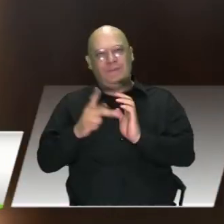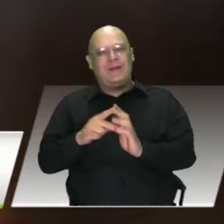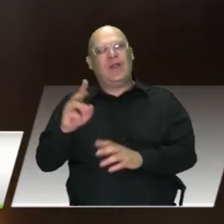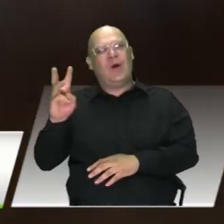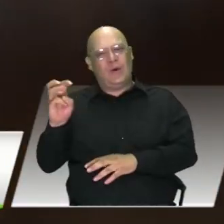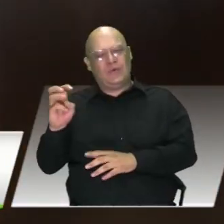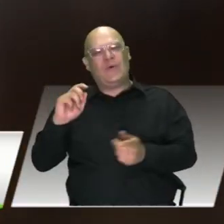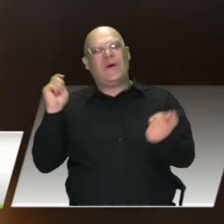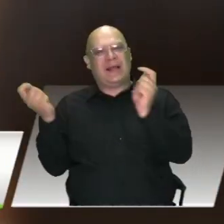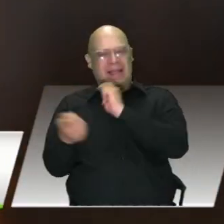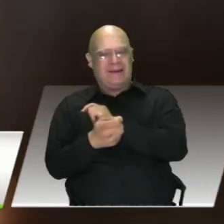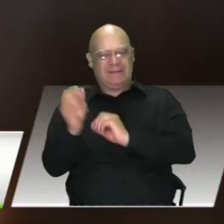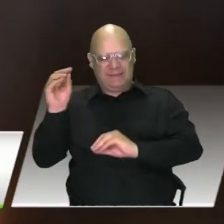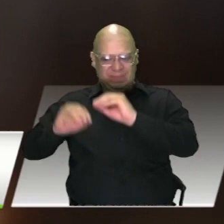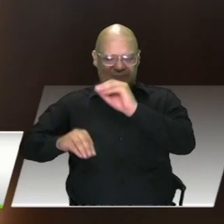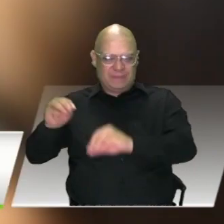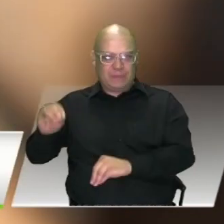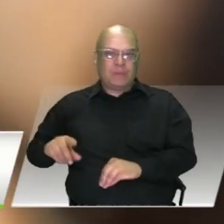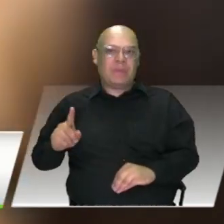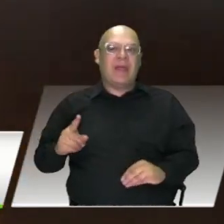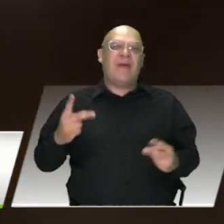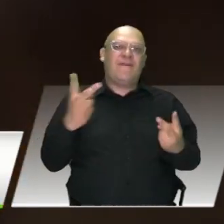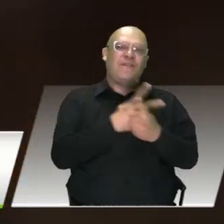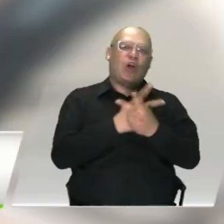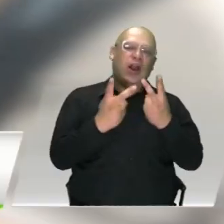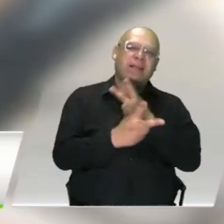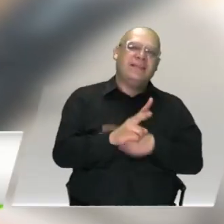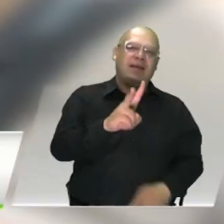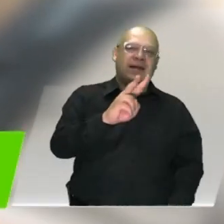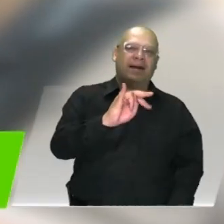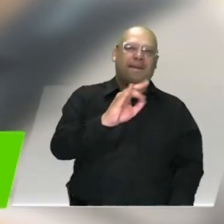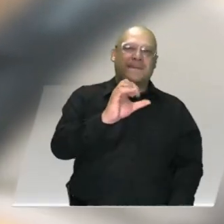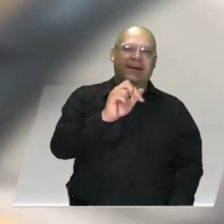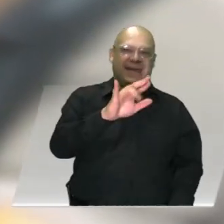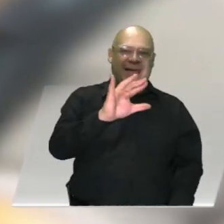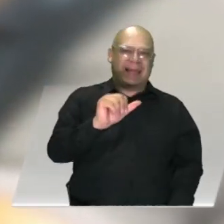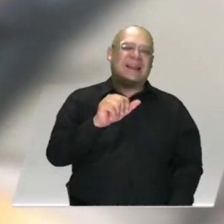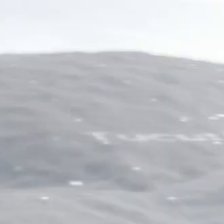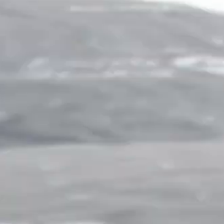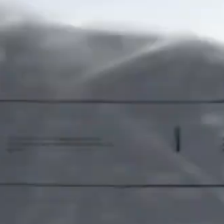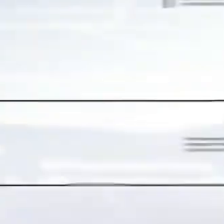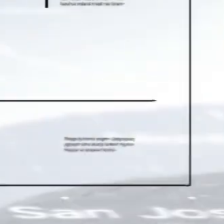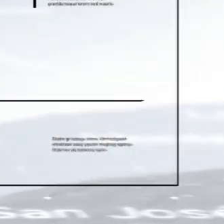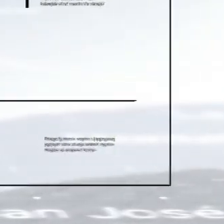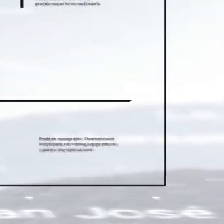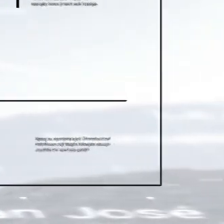para incluir la violencia vicaria y establecer medidas de prevención y atención.